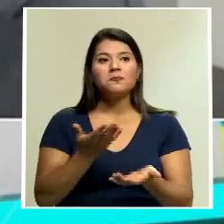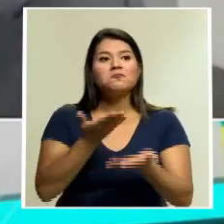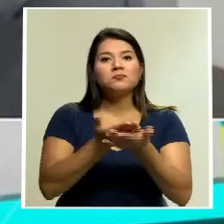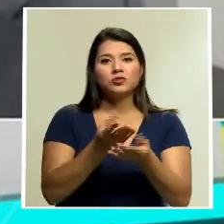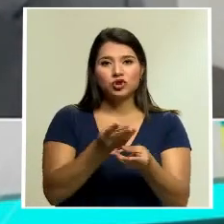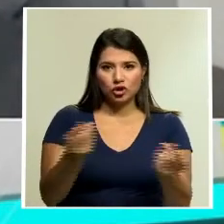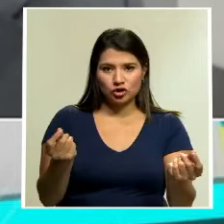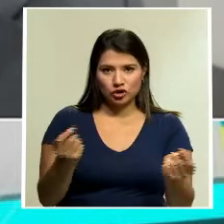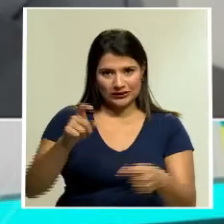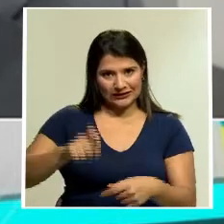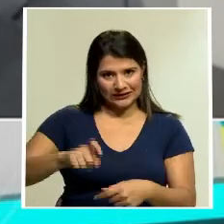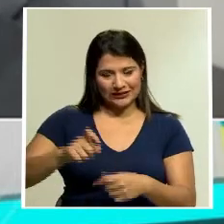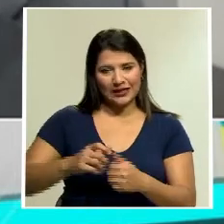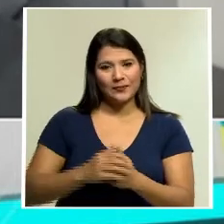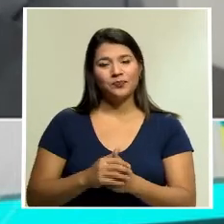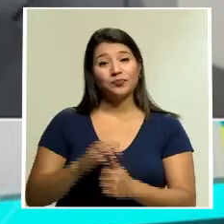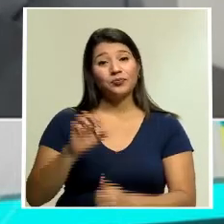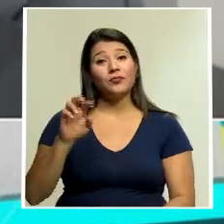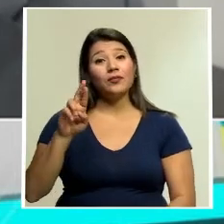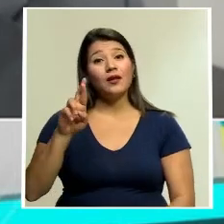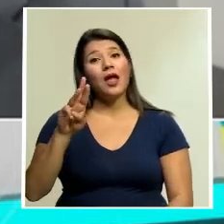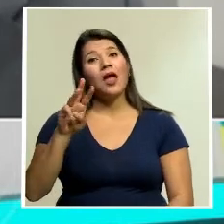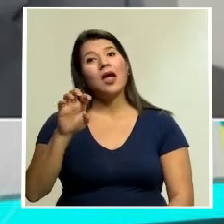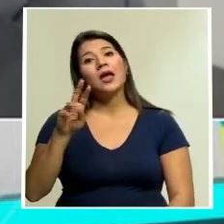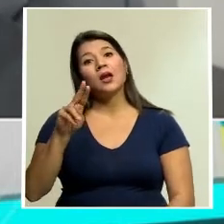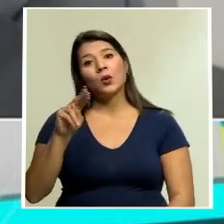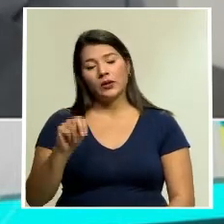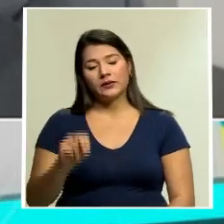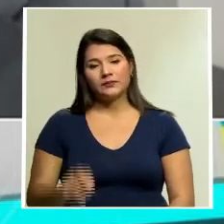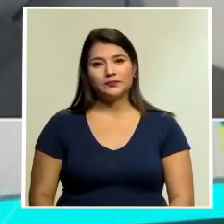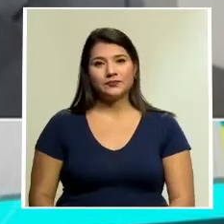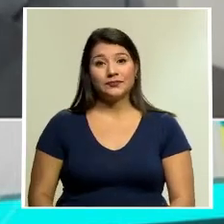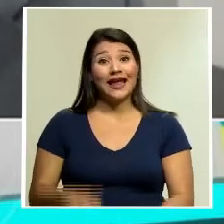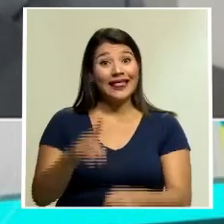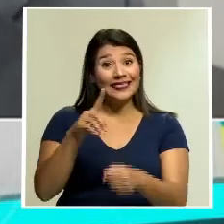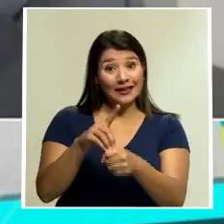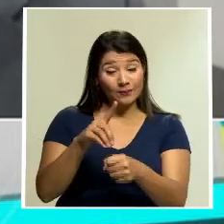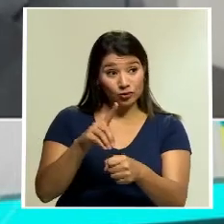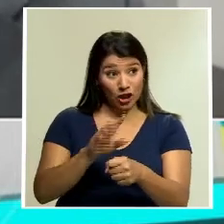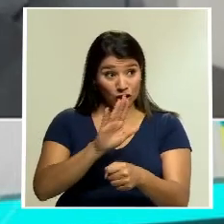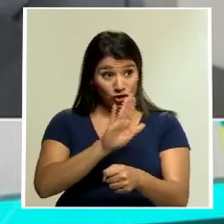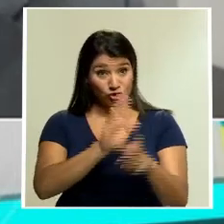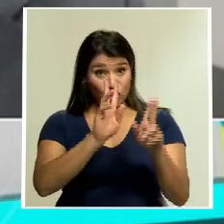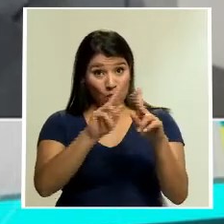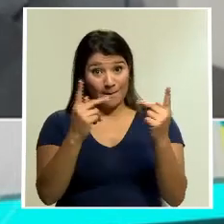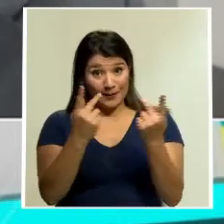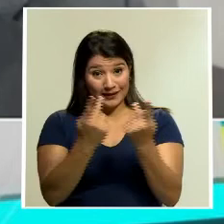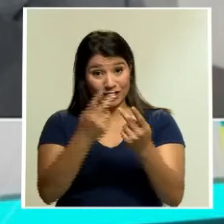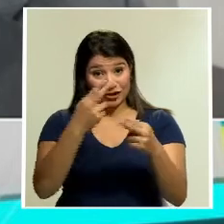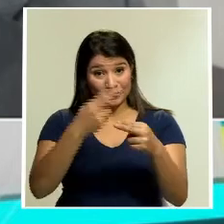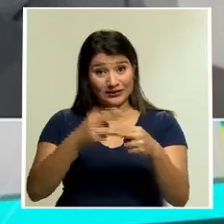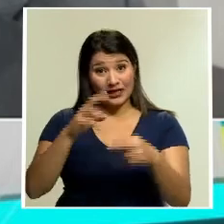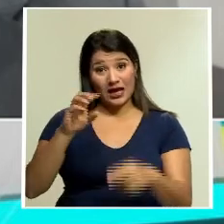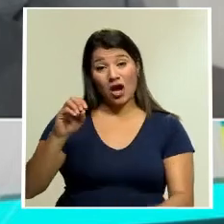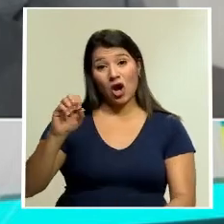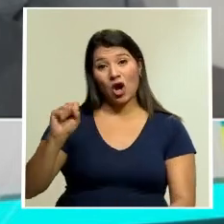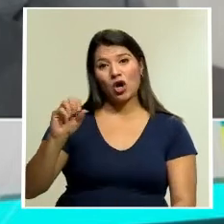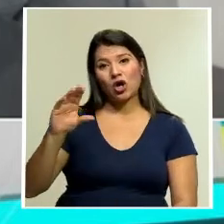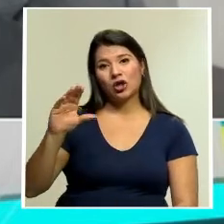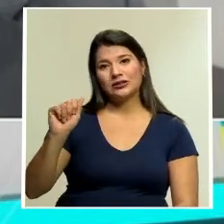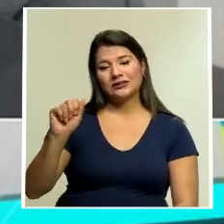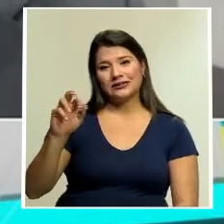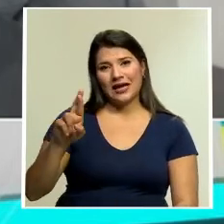requerimos. Don Erwin, en estos días el diputado de su partido, Óscar Cascante, su compañero de